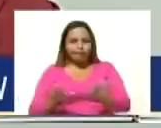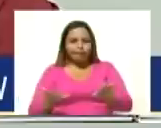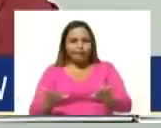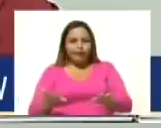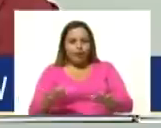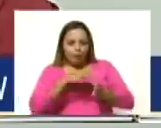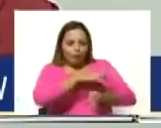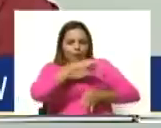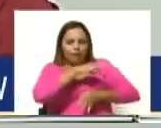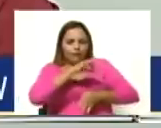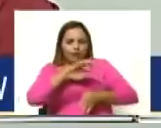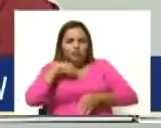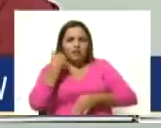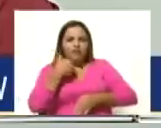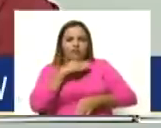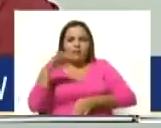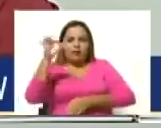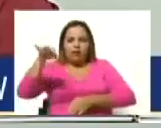intoxica.